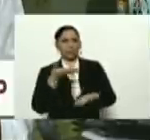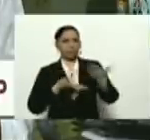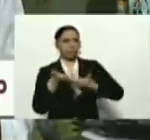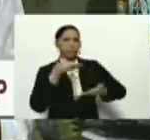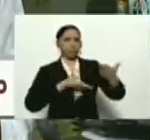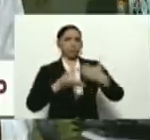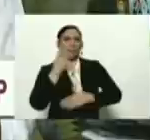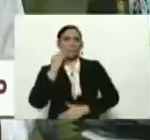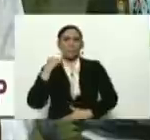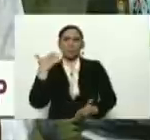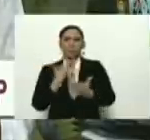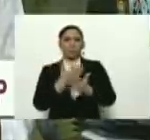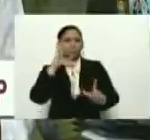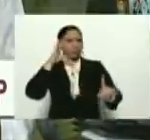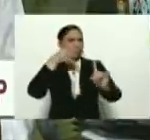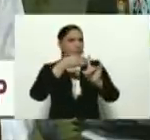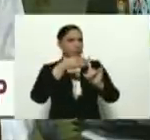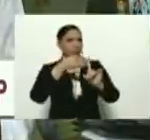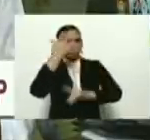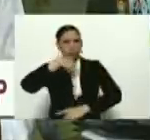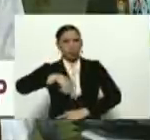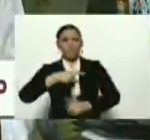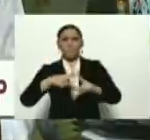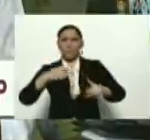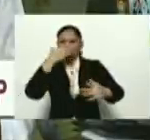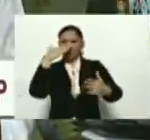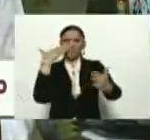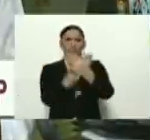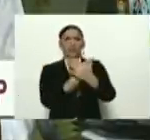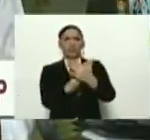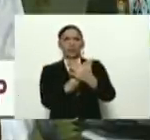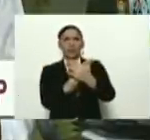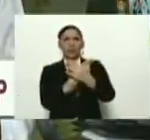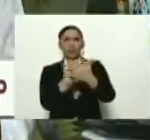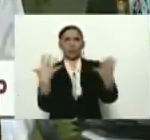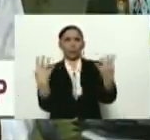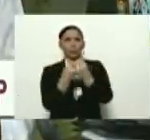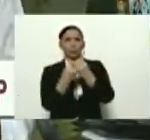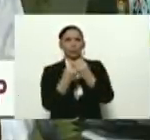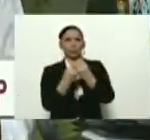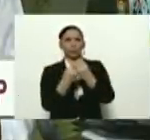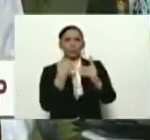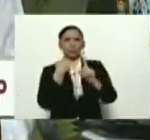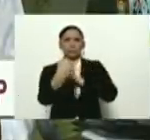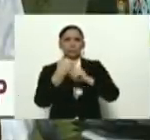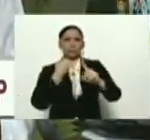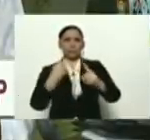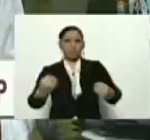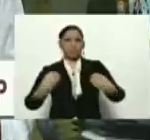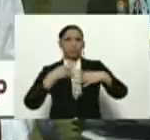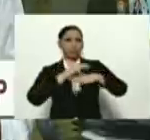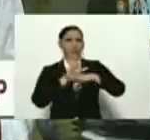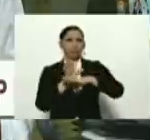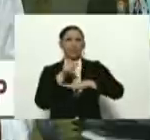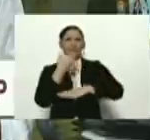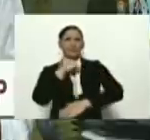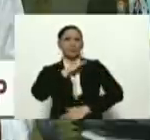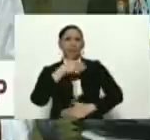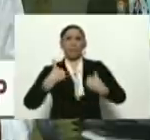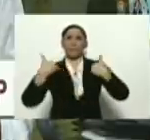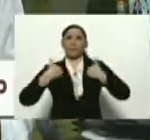y concertar posiciones para enfrentar juntos los efectos de la COVID-19, una pandemia que